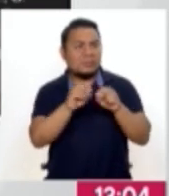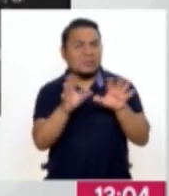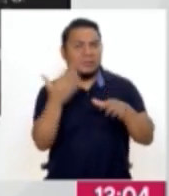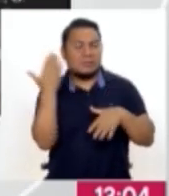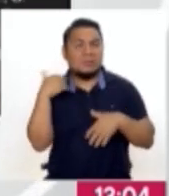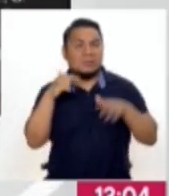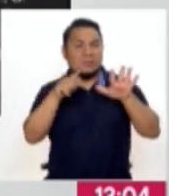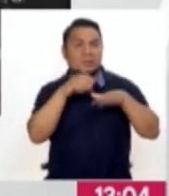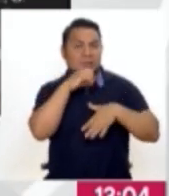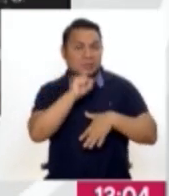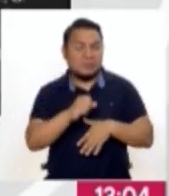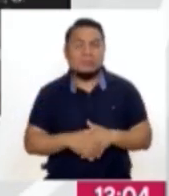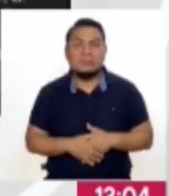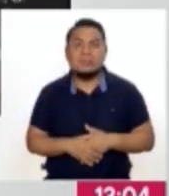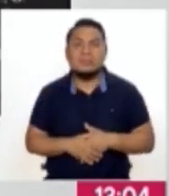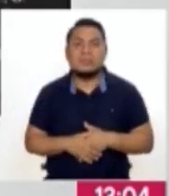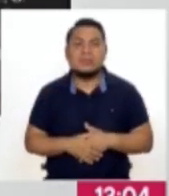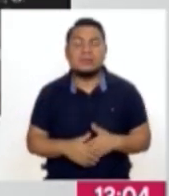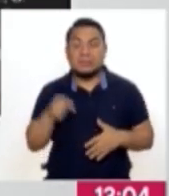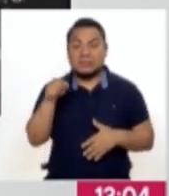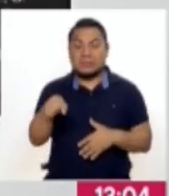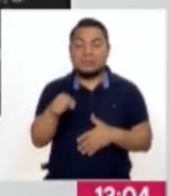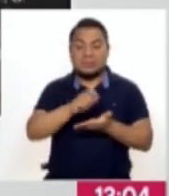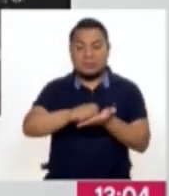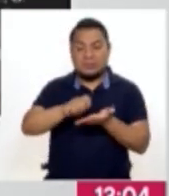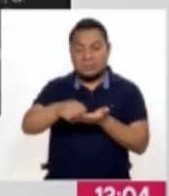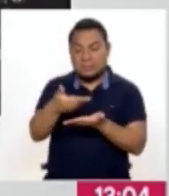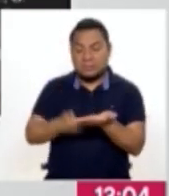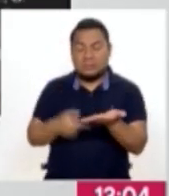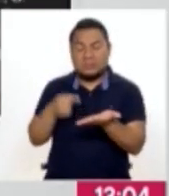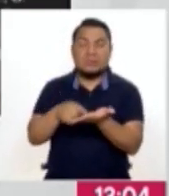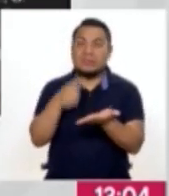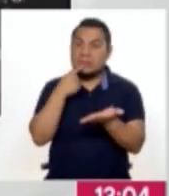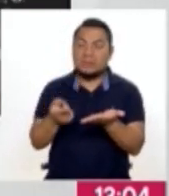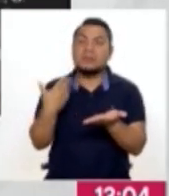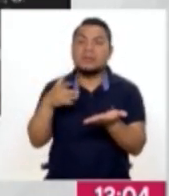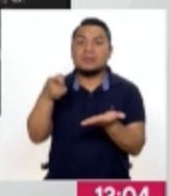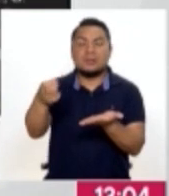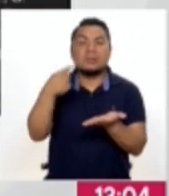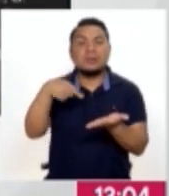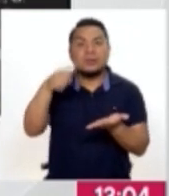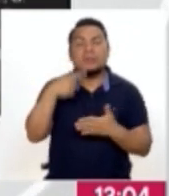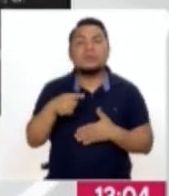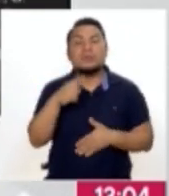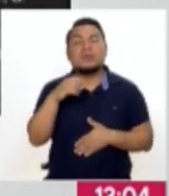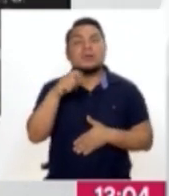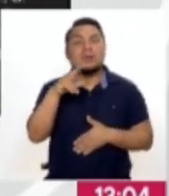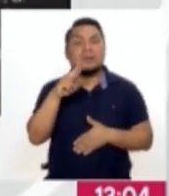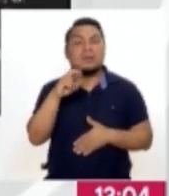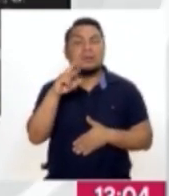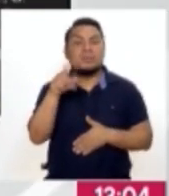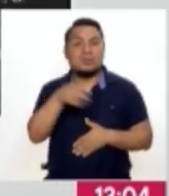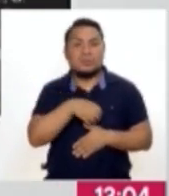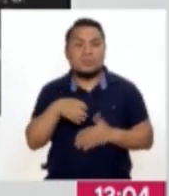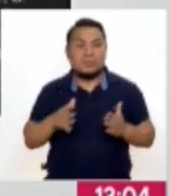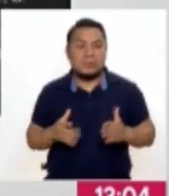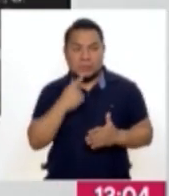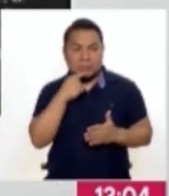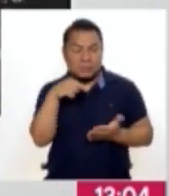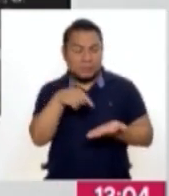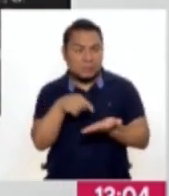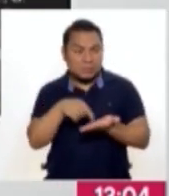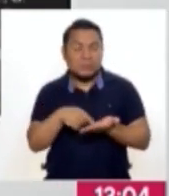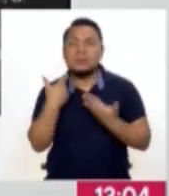7 de diciembre. En el texto sustitutorio del cual ha dado cuenta el congresista Edgar Raimundo, se ha hecho mención de que se